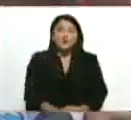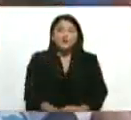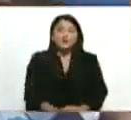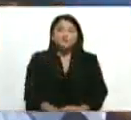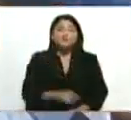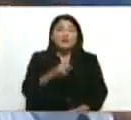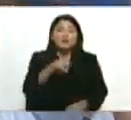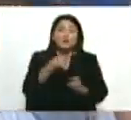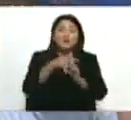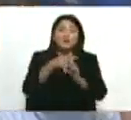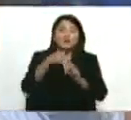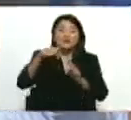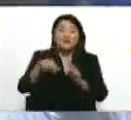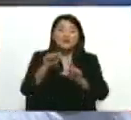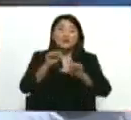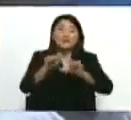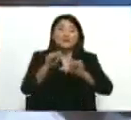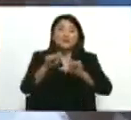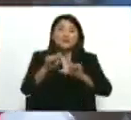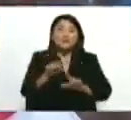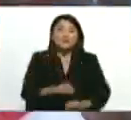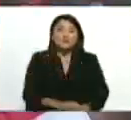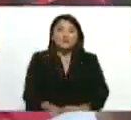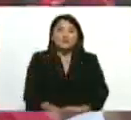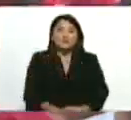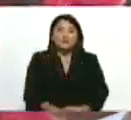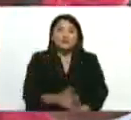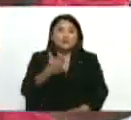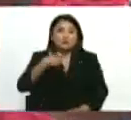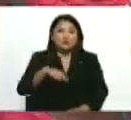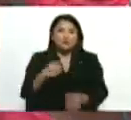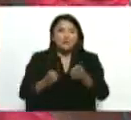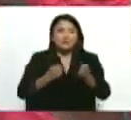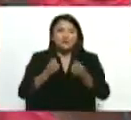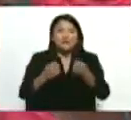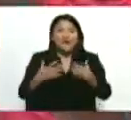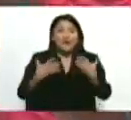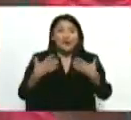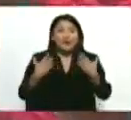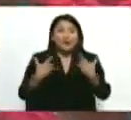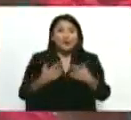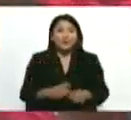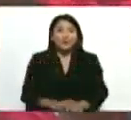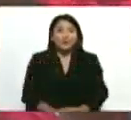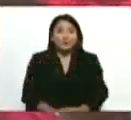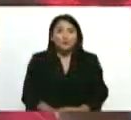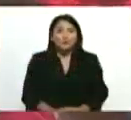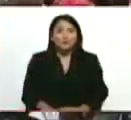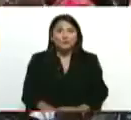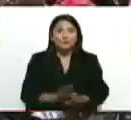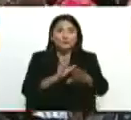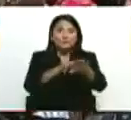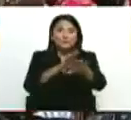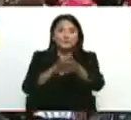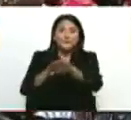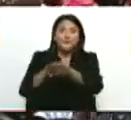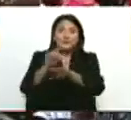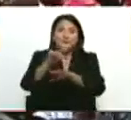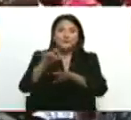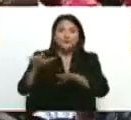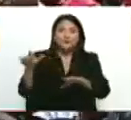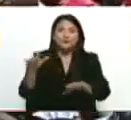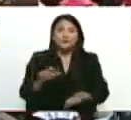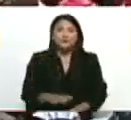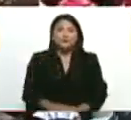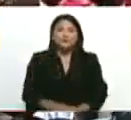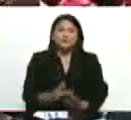nuestro partido, el Partido Socialista Unido de Venezuela. A mí me emociona mucho, y le digo a los compañeros que están allí, que hay que dejar que la